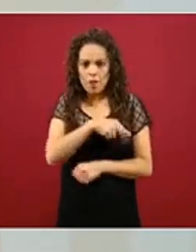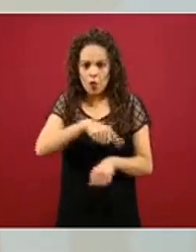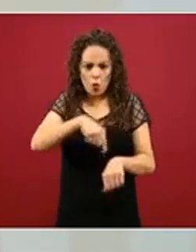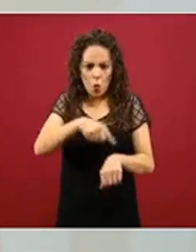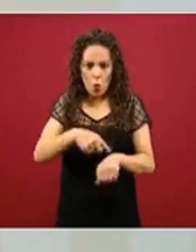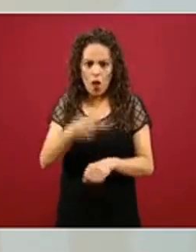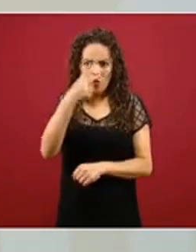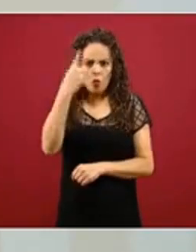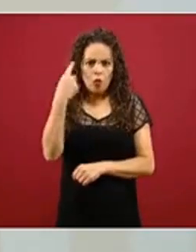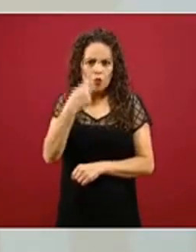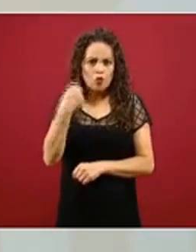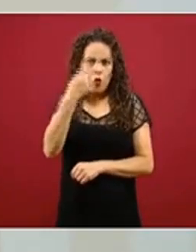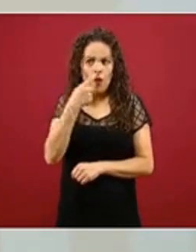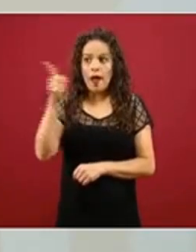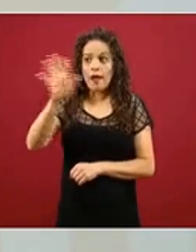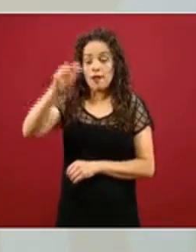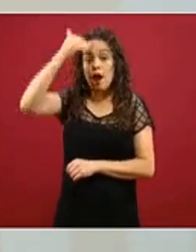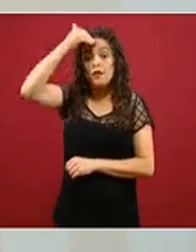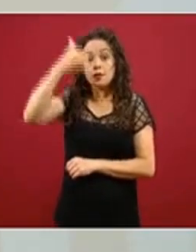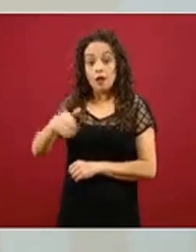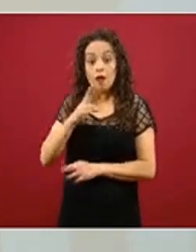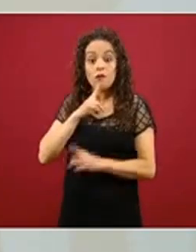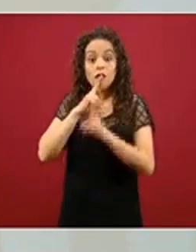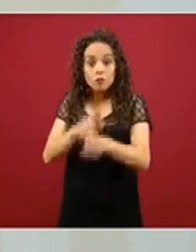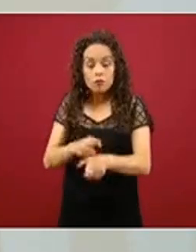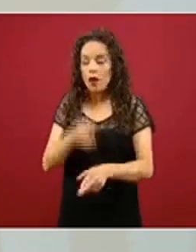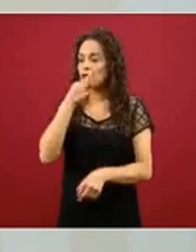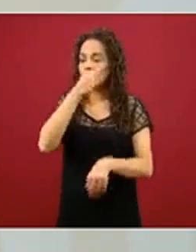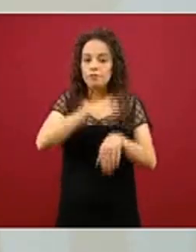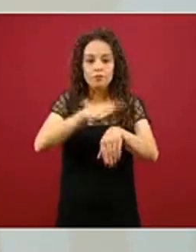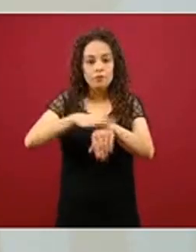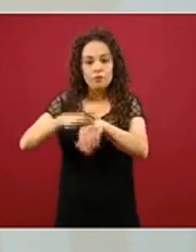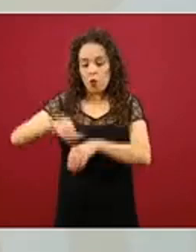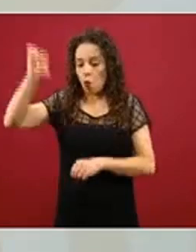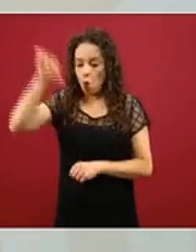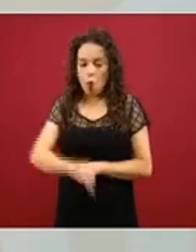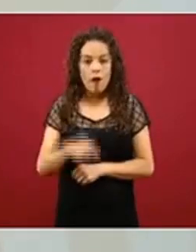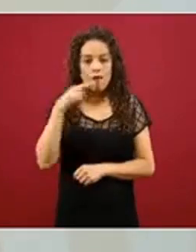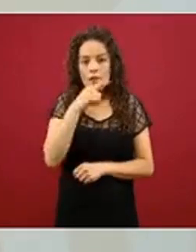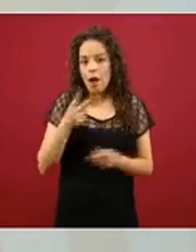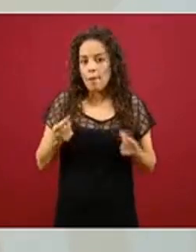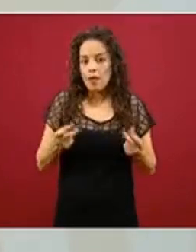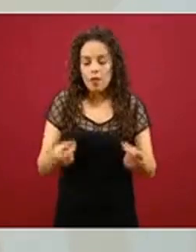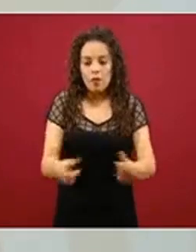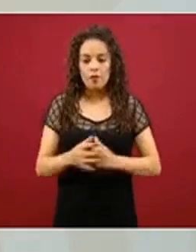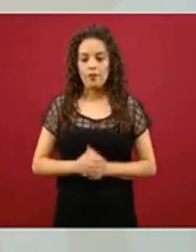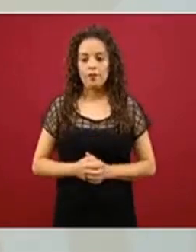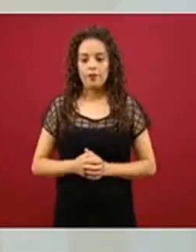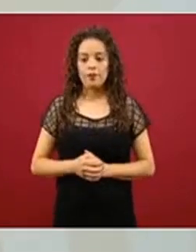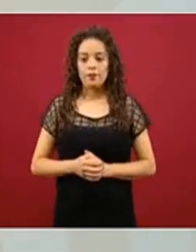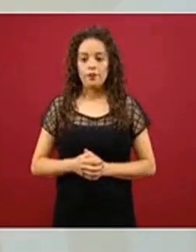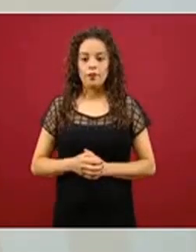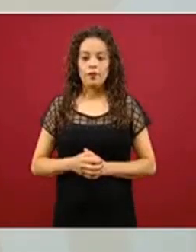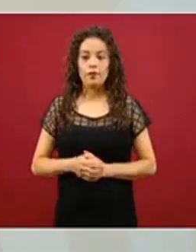quizás 2 horas, desde que salió el resultado y en casi minutos de que él se enteró.